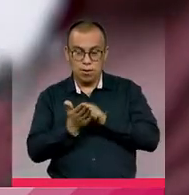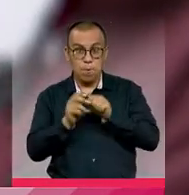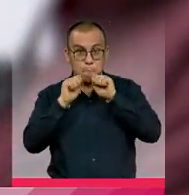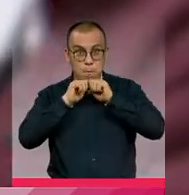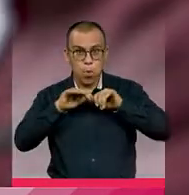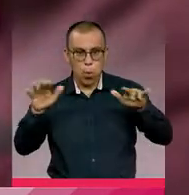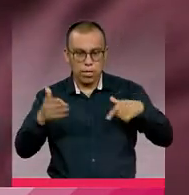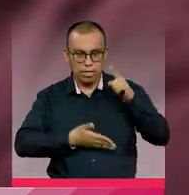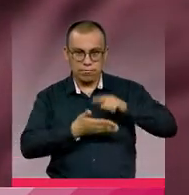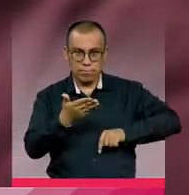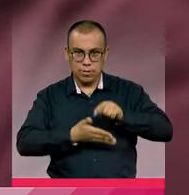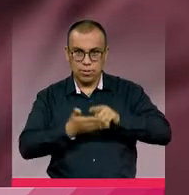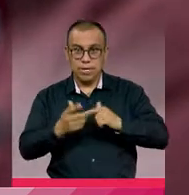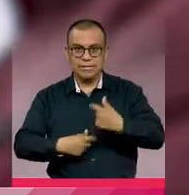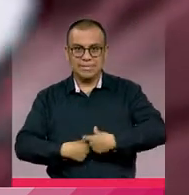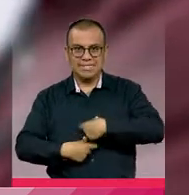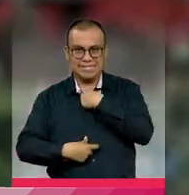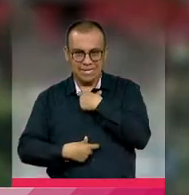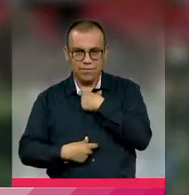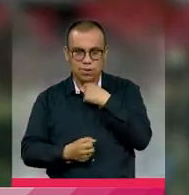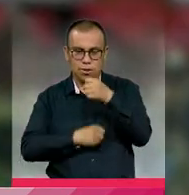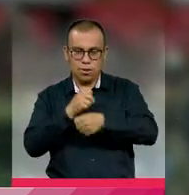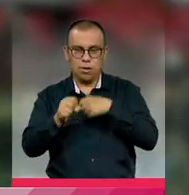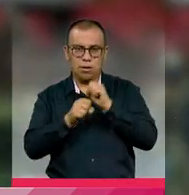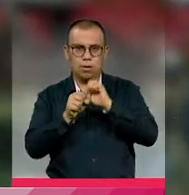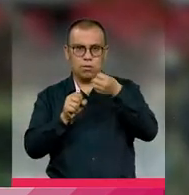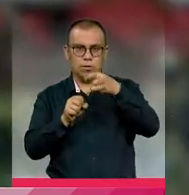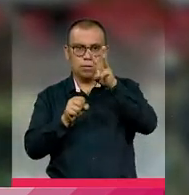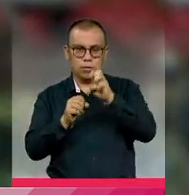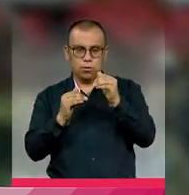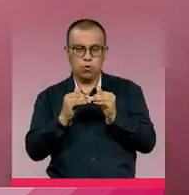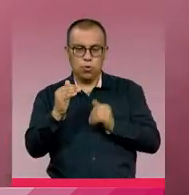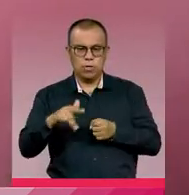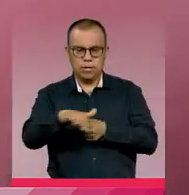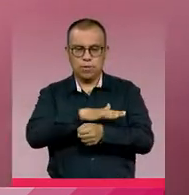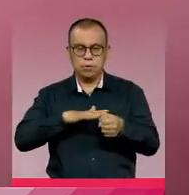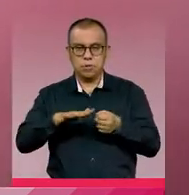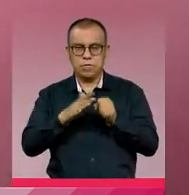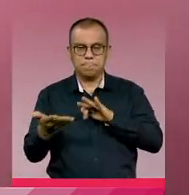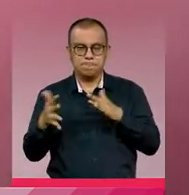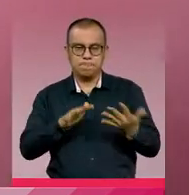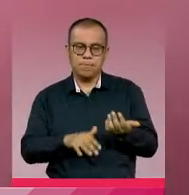públicas de matrimonios civiles que involucran un menor de edad, en Cundinamarca